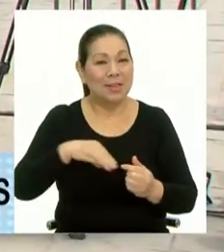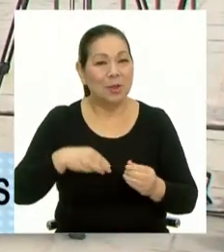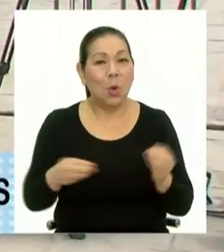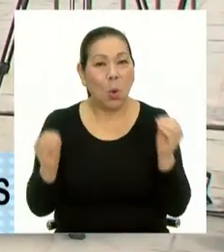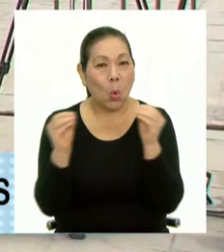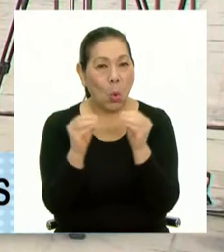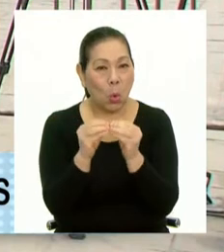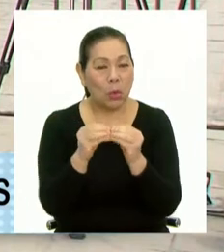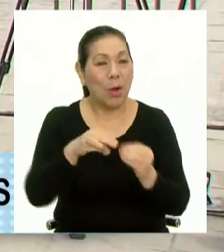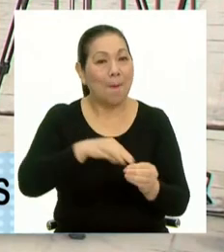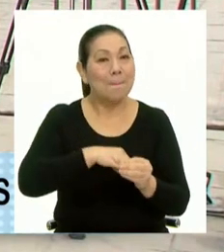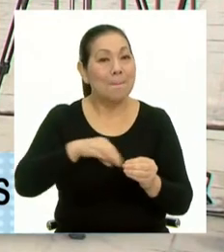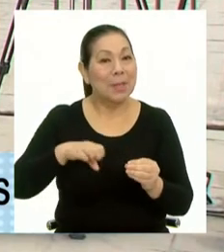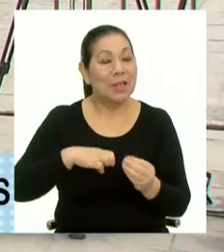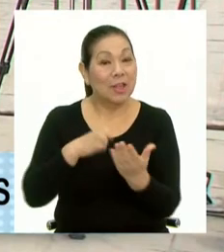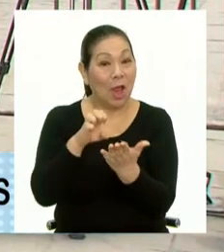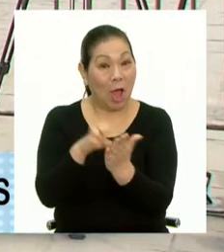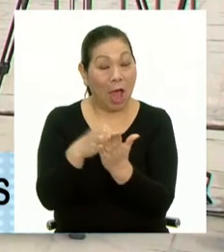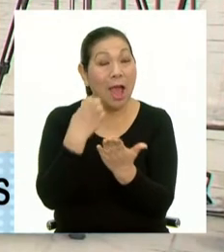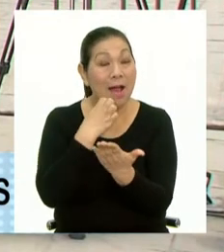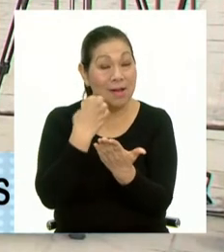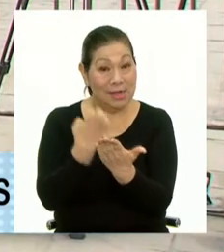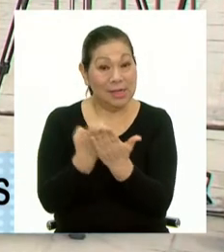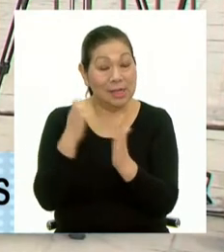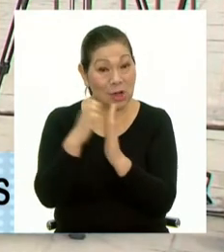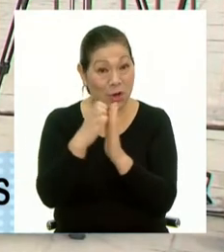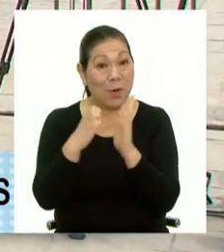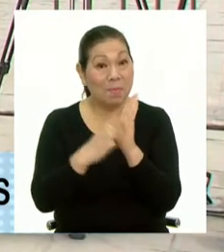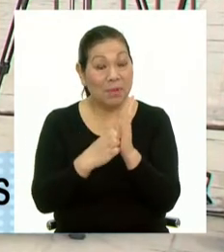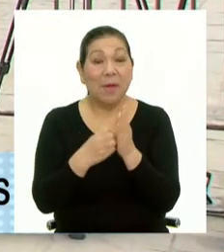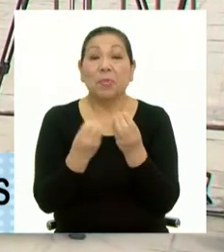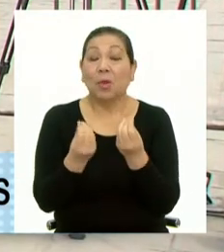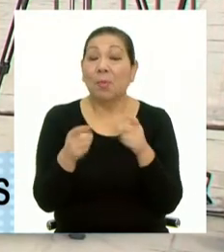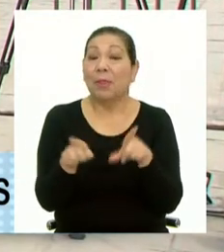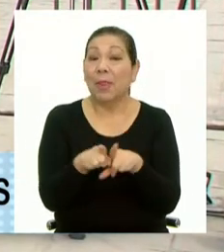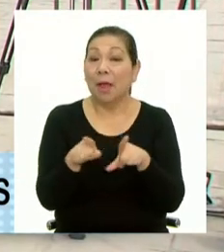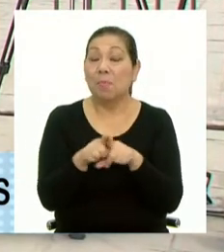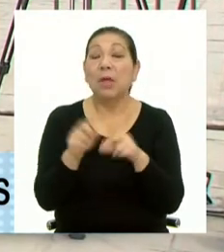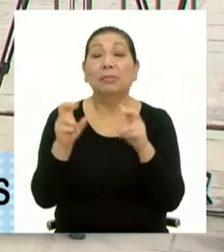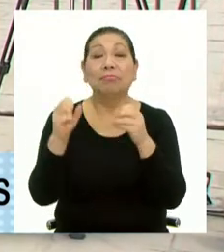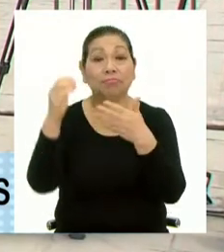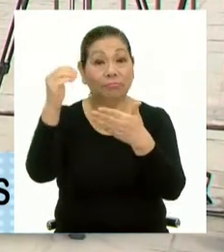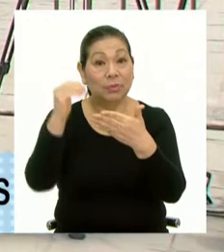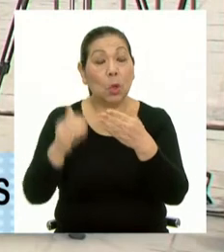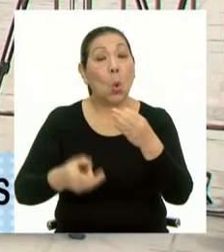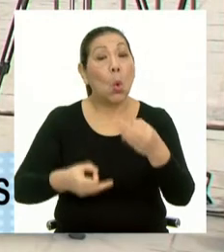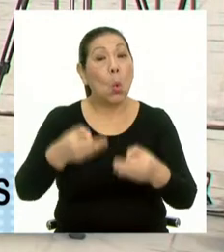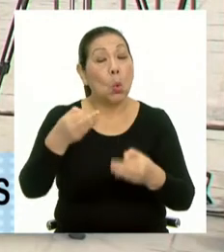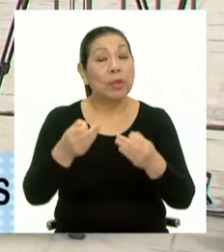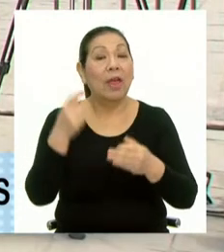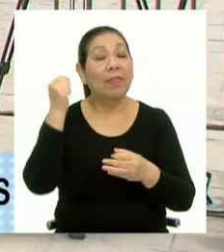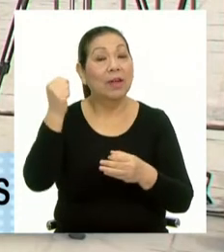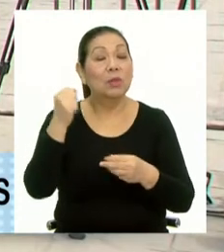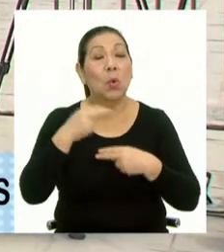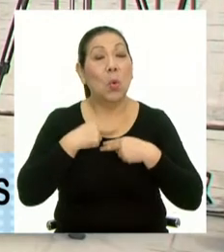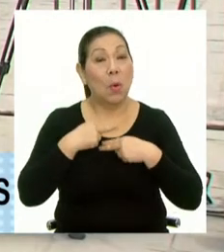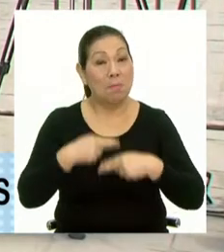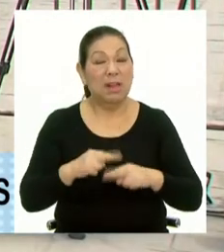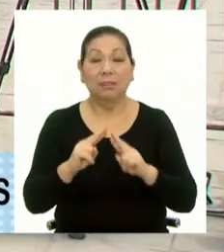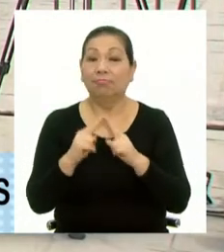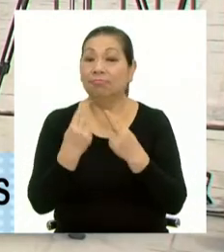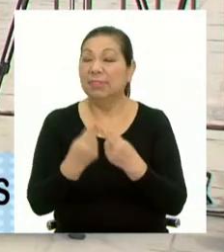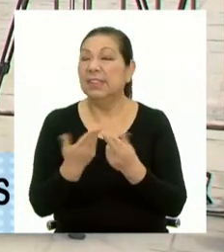junto al ministro de Economía, Pedro Franklin, y también al titular de Justicia y Derechos Humanos. En esta